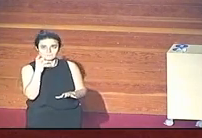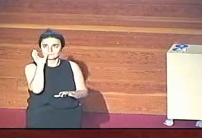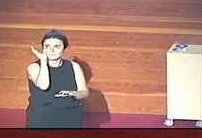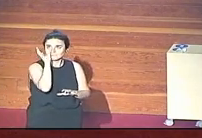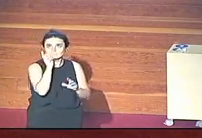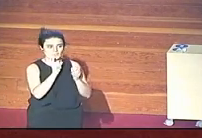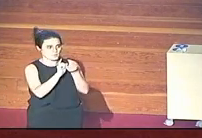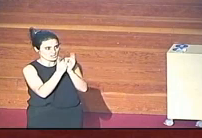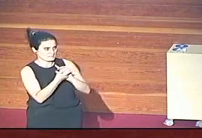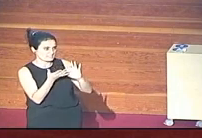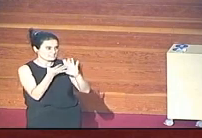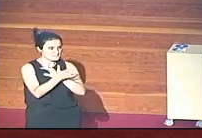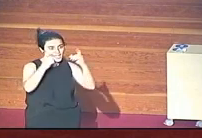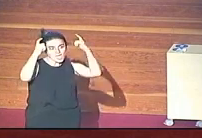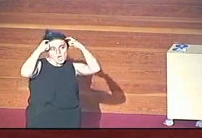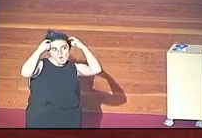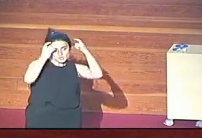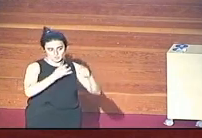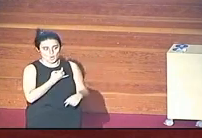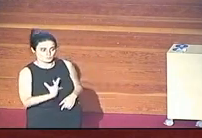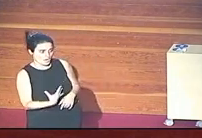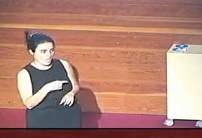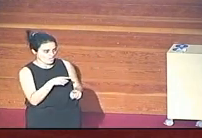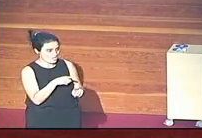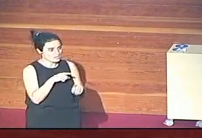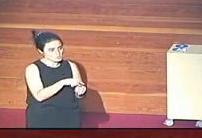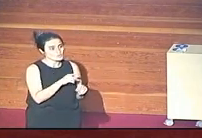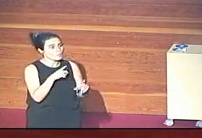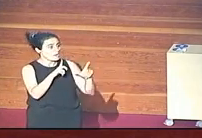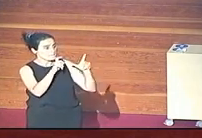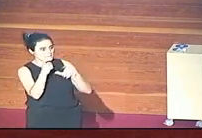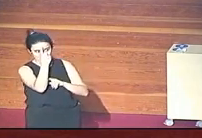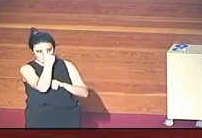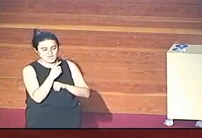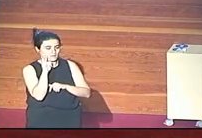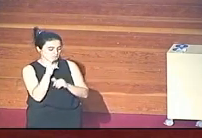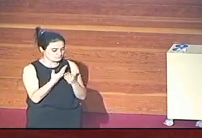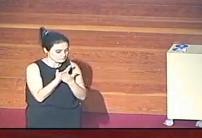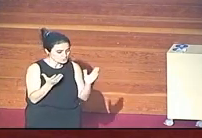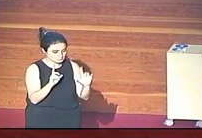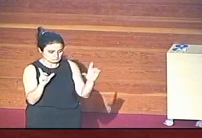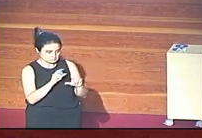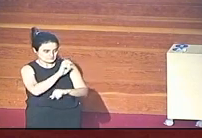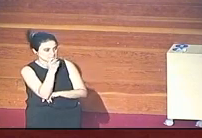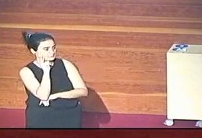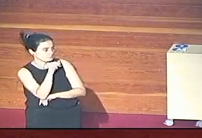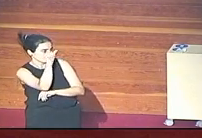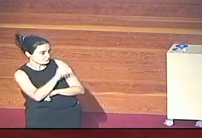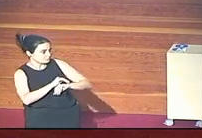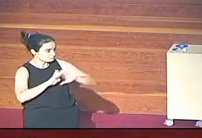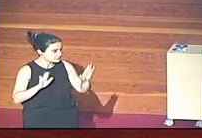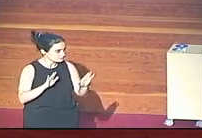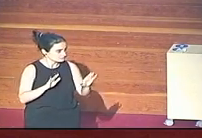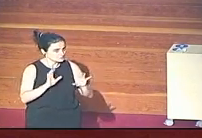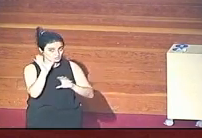pasa a los osos polares esa imagen que durante muchos años hemos publicado en los medios de comunicación sino que es algo que lo tenemos muy